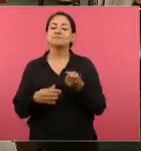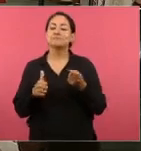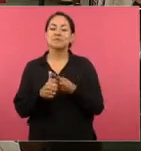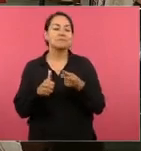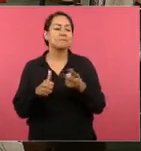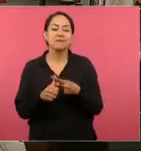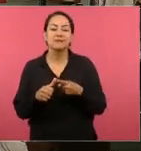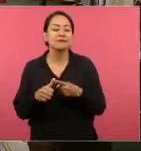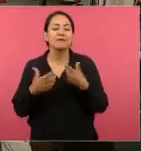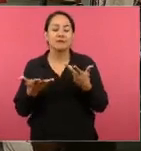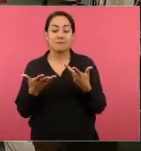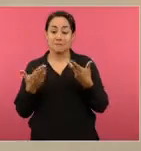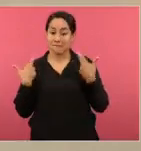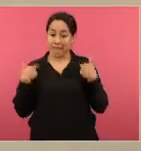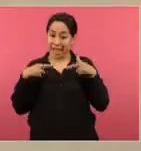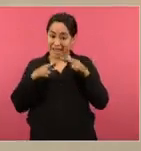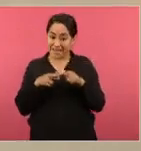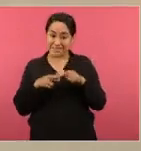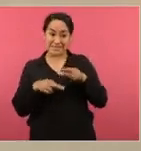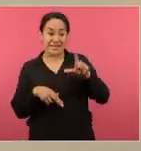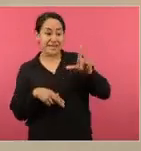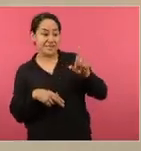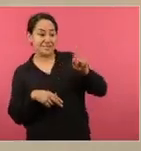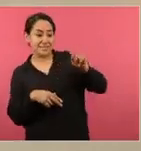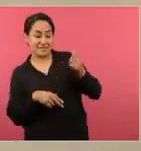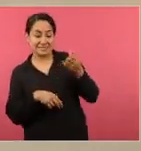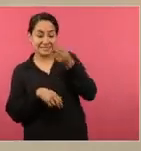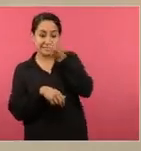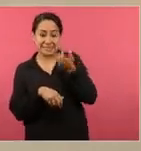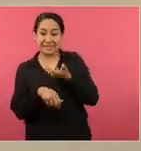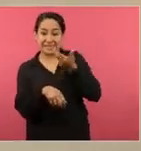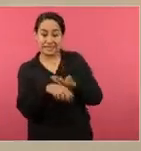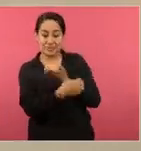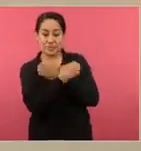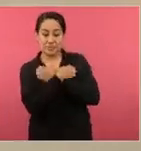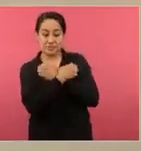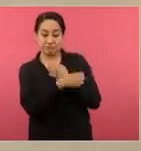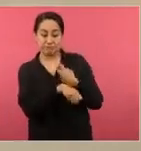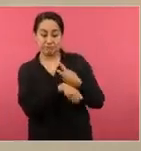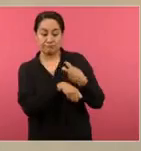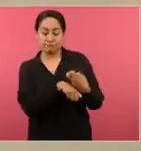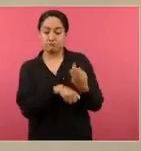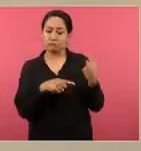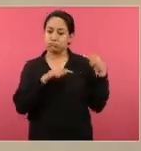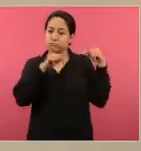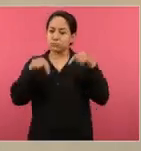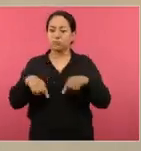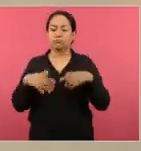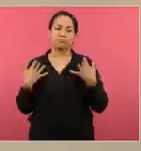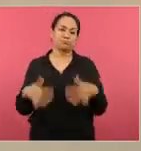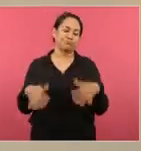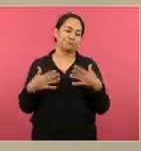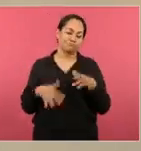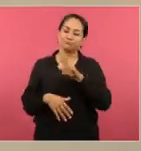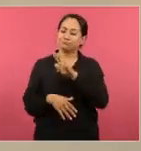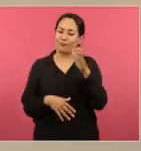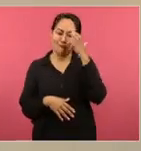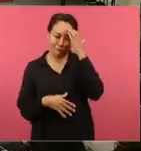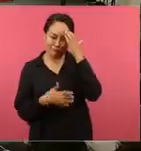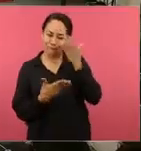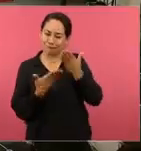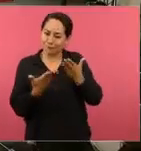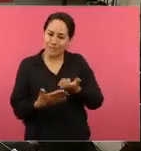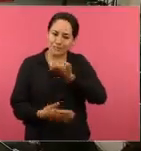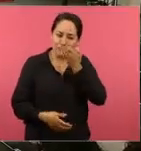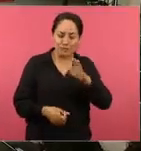la maestra Leti, secretaria de Educación Pública, nos haya invitado. Es un reconocimiento a las escuelas normales. Y eso es básico y es